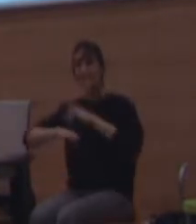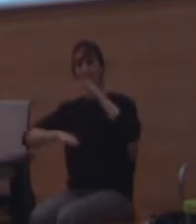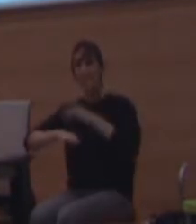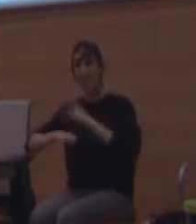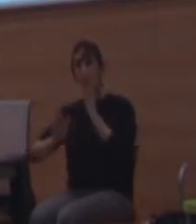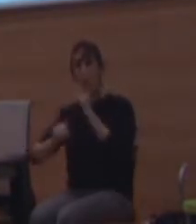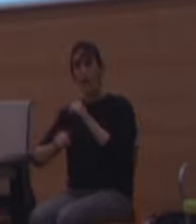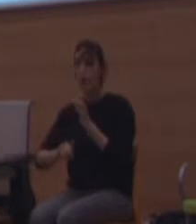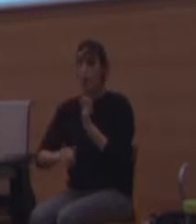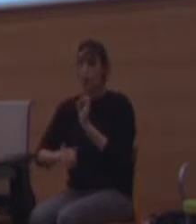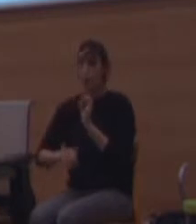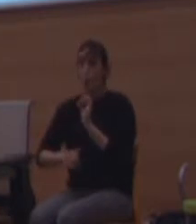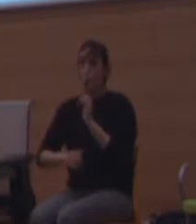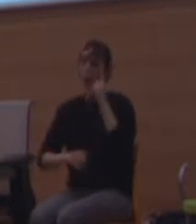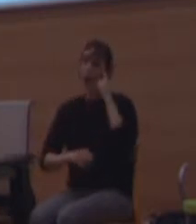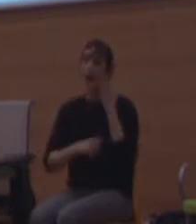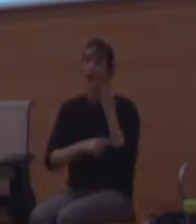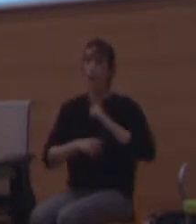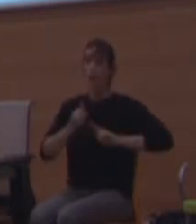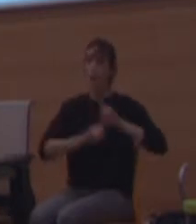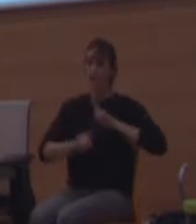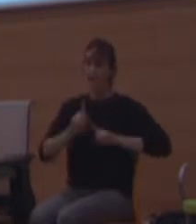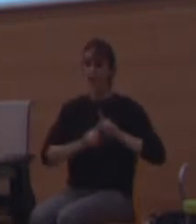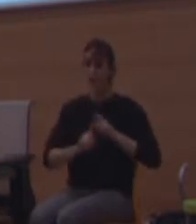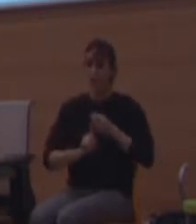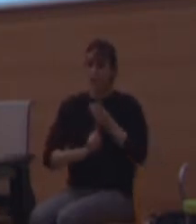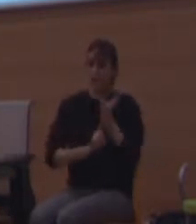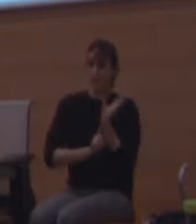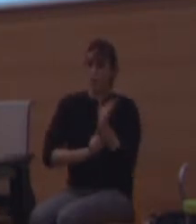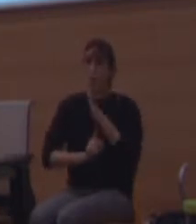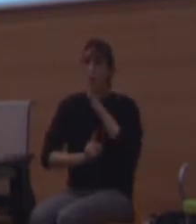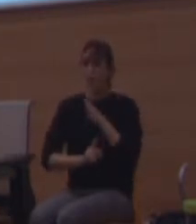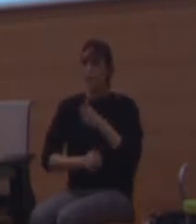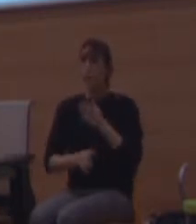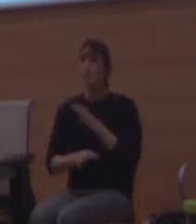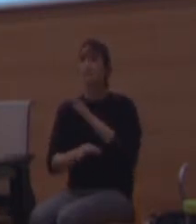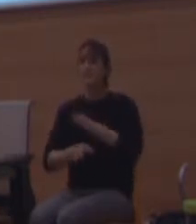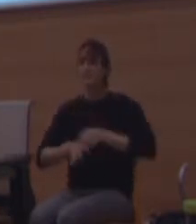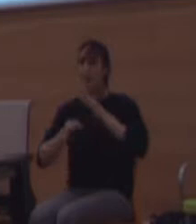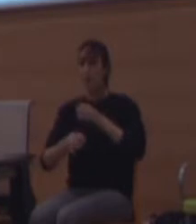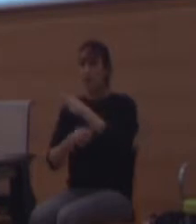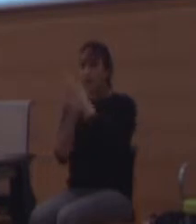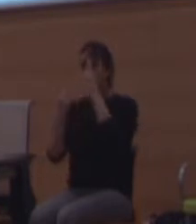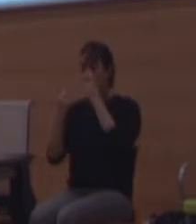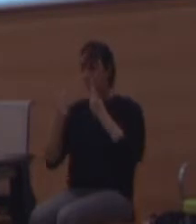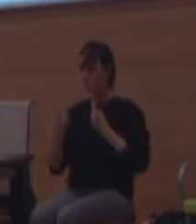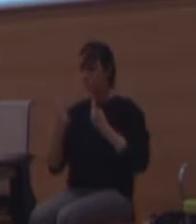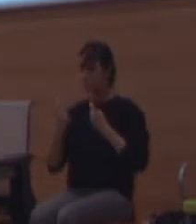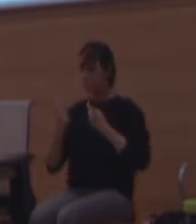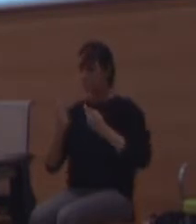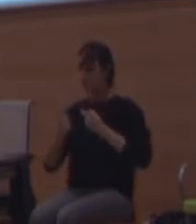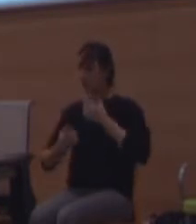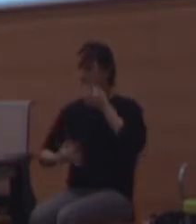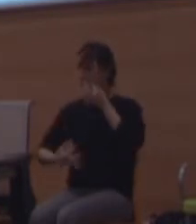o la neuropatía. Por eso siempre nos tenemos que preguntar, ¿creemos en la